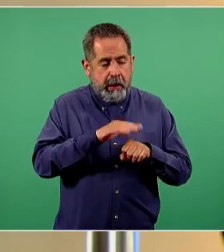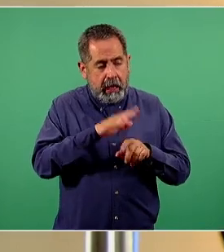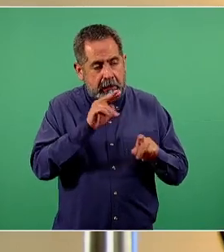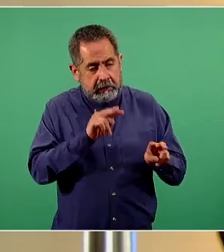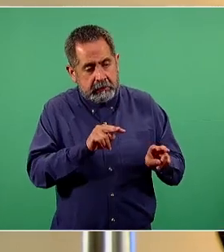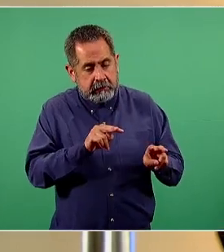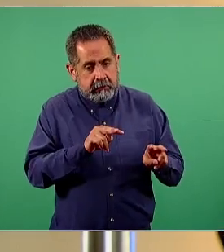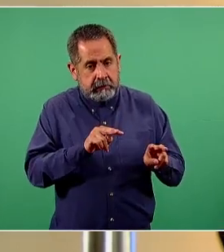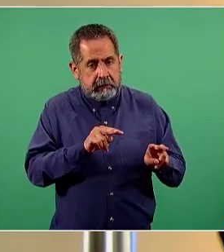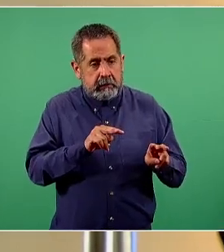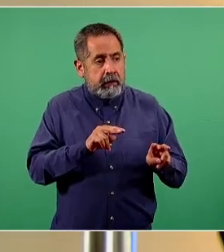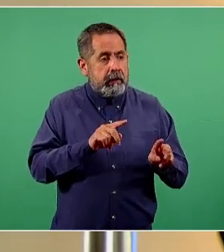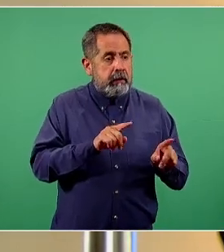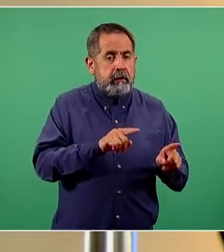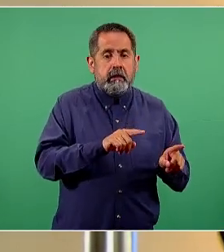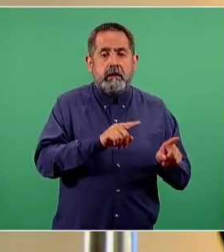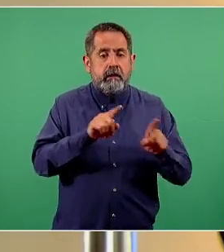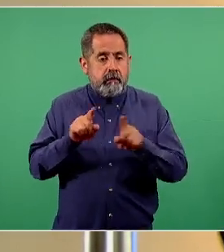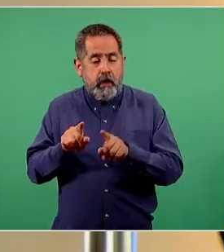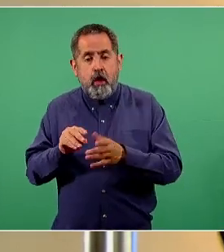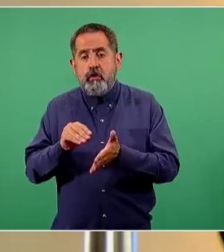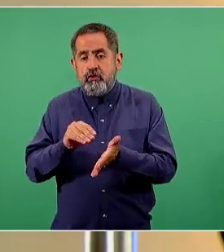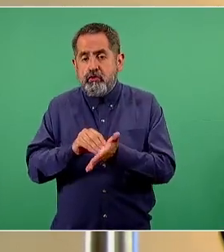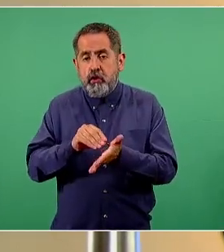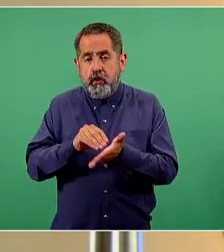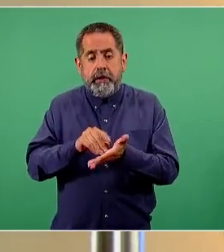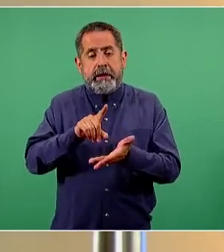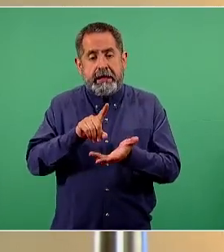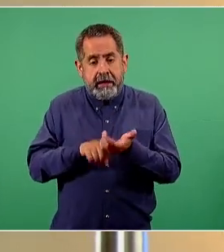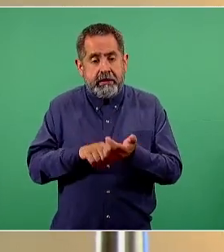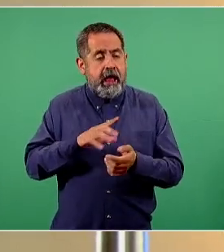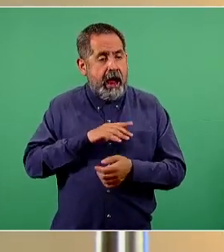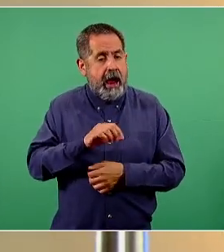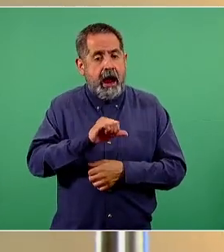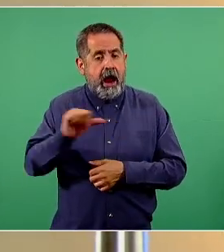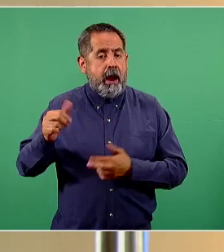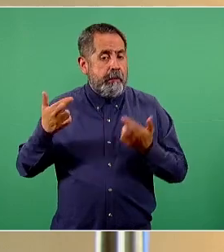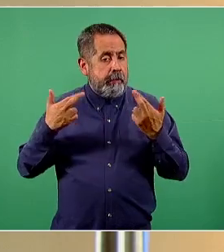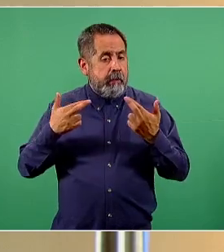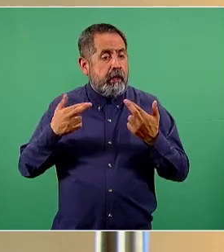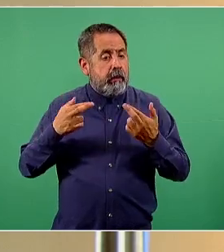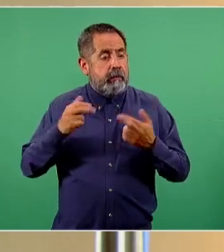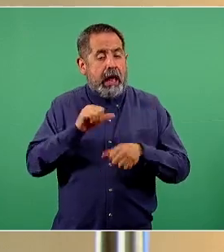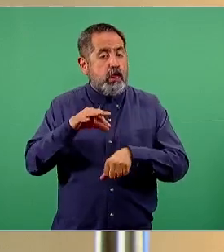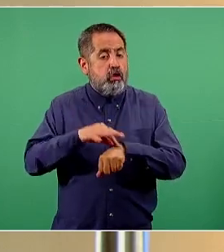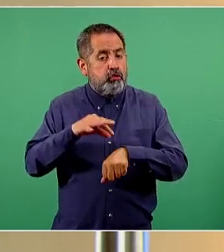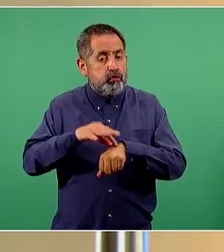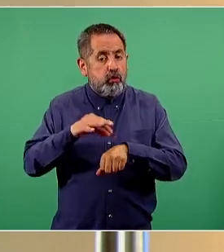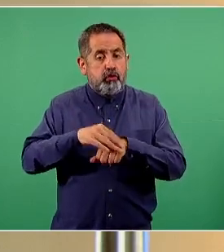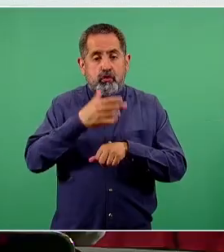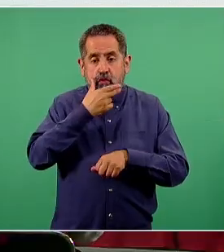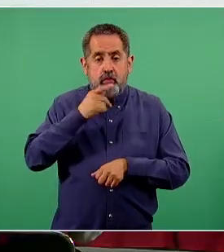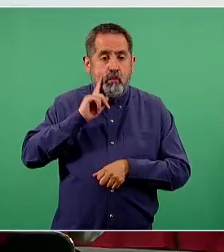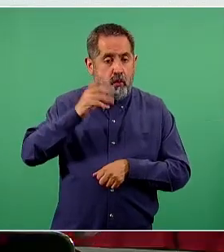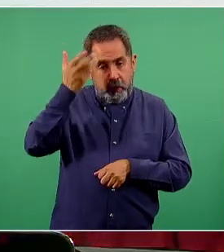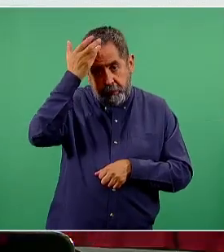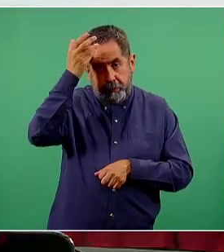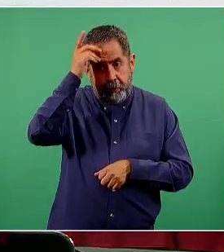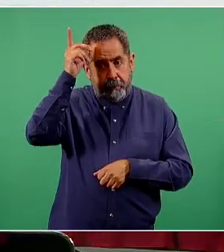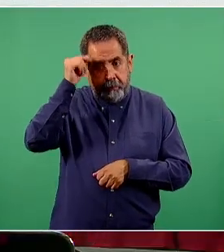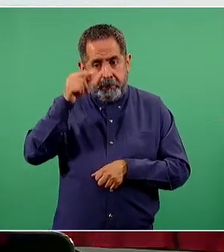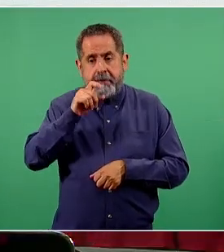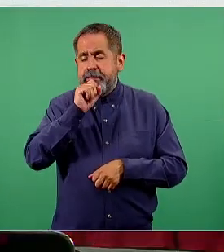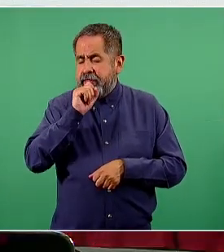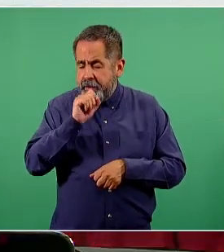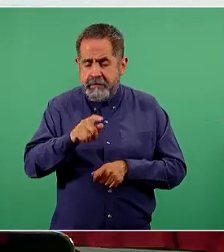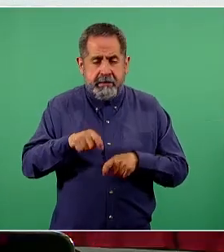edad, siguió activa y sigue activa la vacunación del personal de salud de primera línea. Estamos